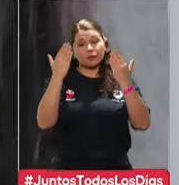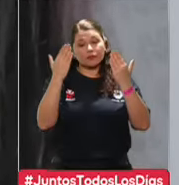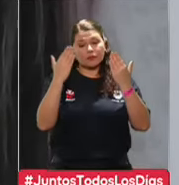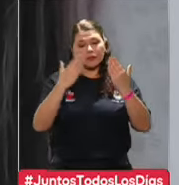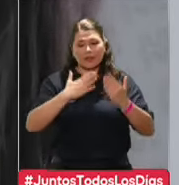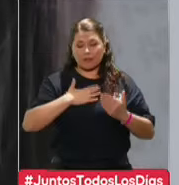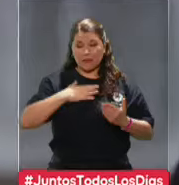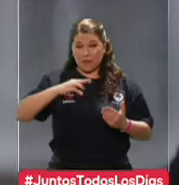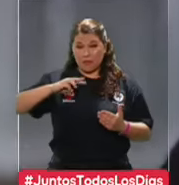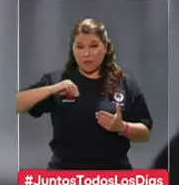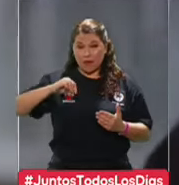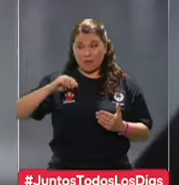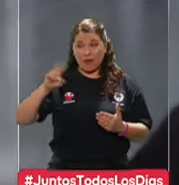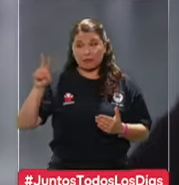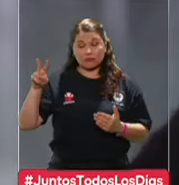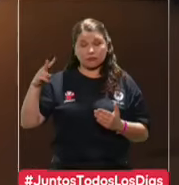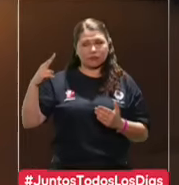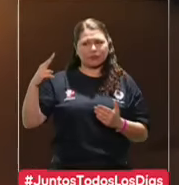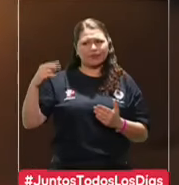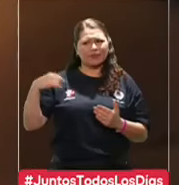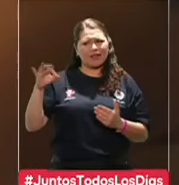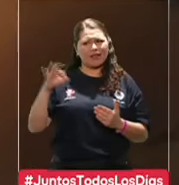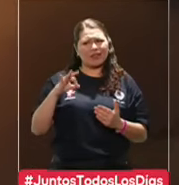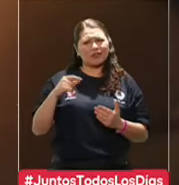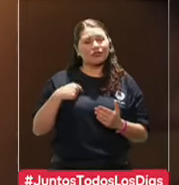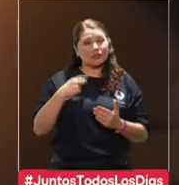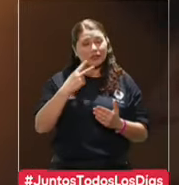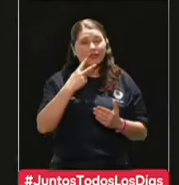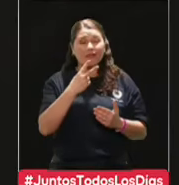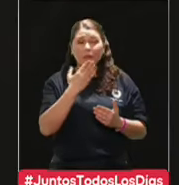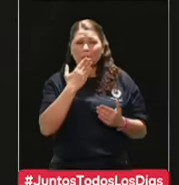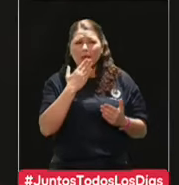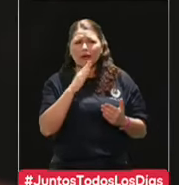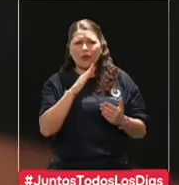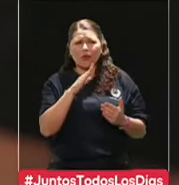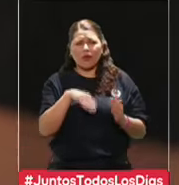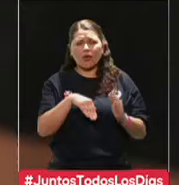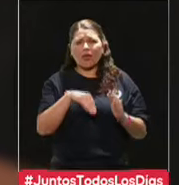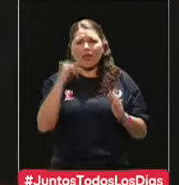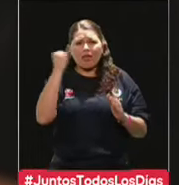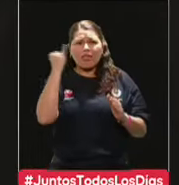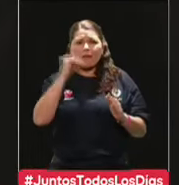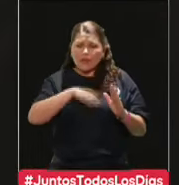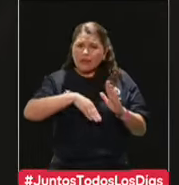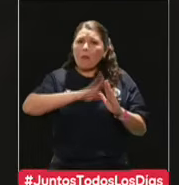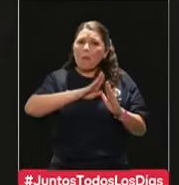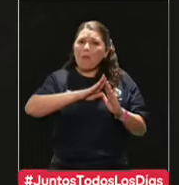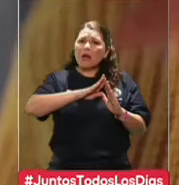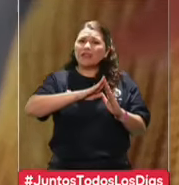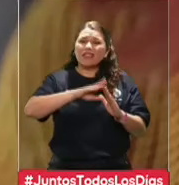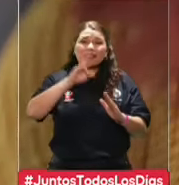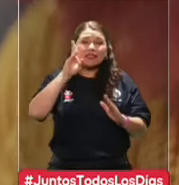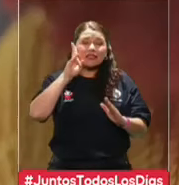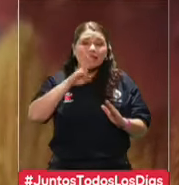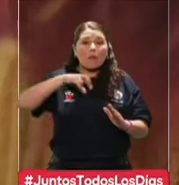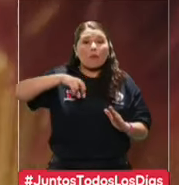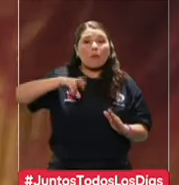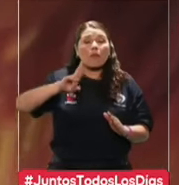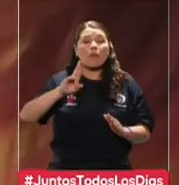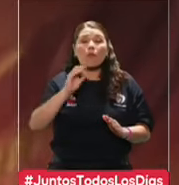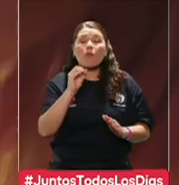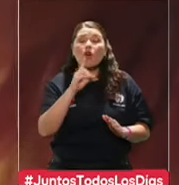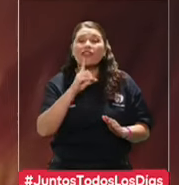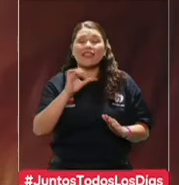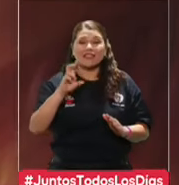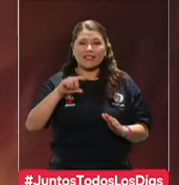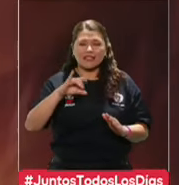Mi mamá se dio cuenta y me dijo, te veo mucho más independiente en la casa sin las prótesis. En el